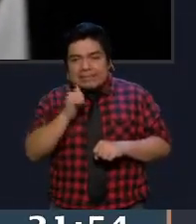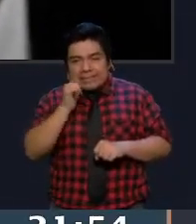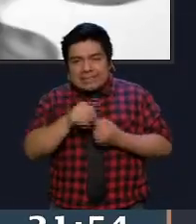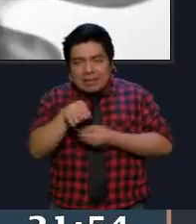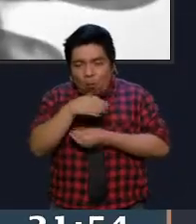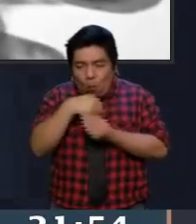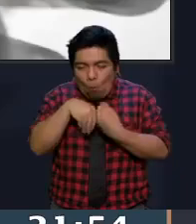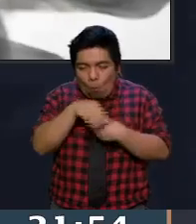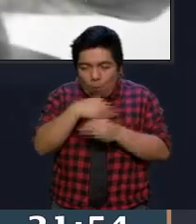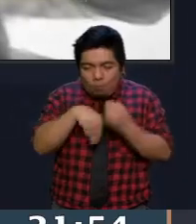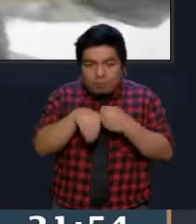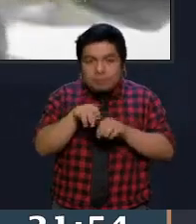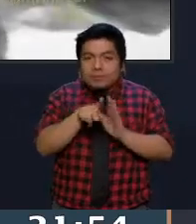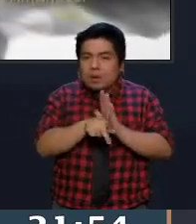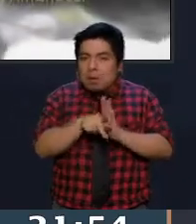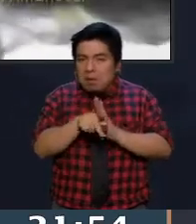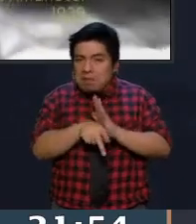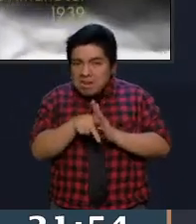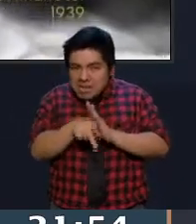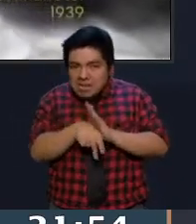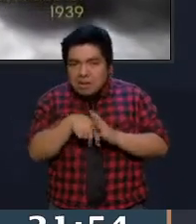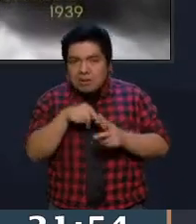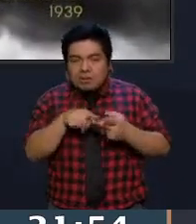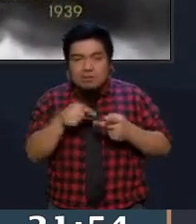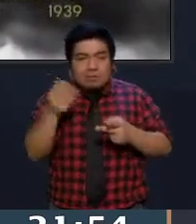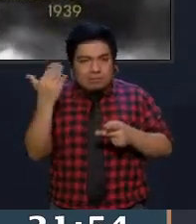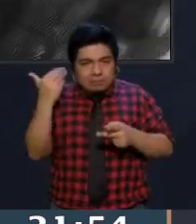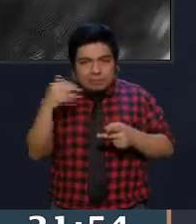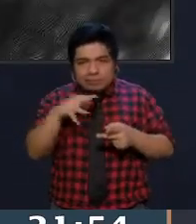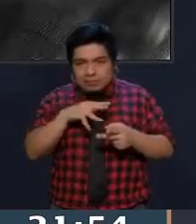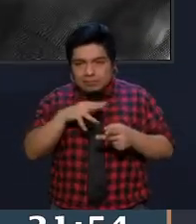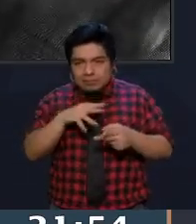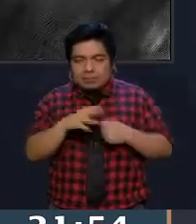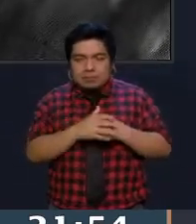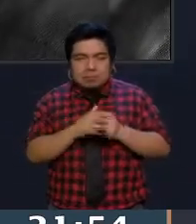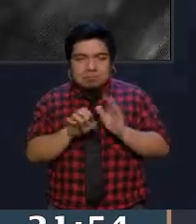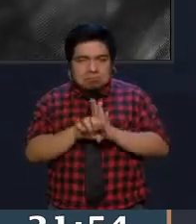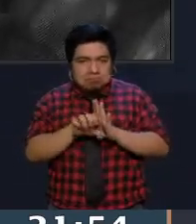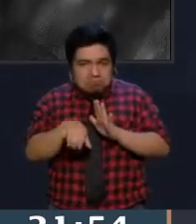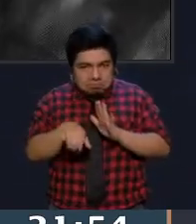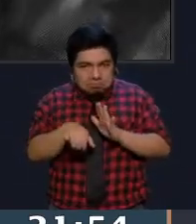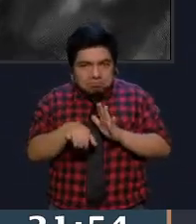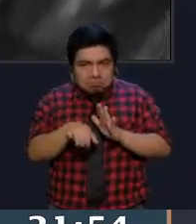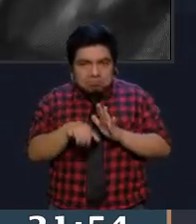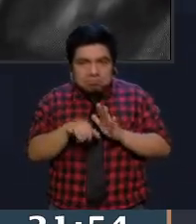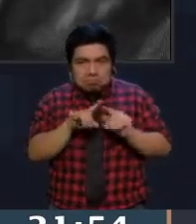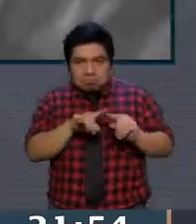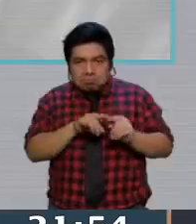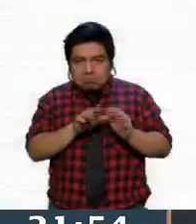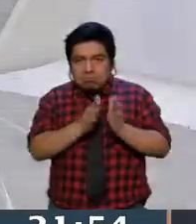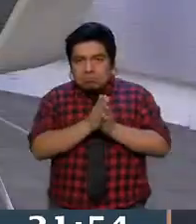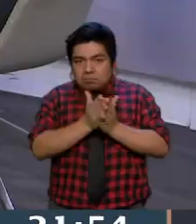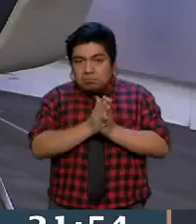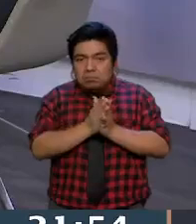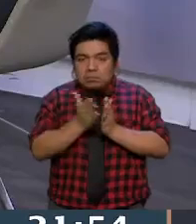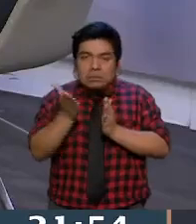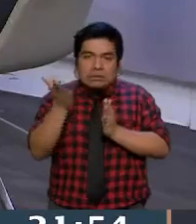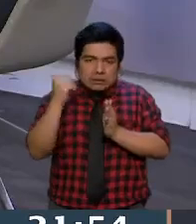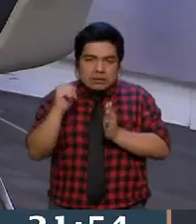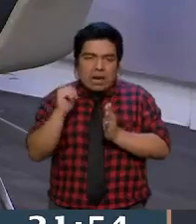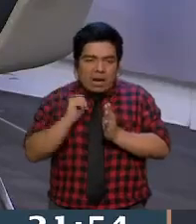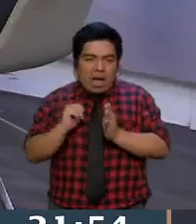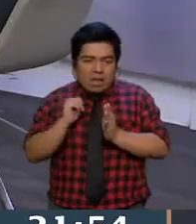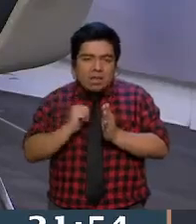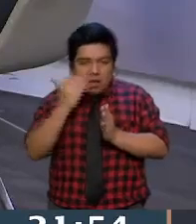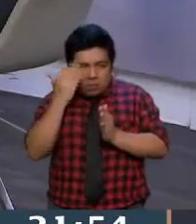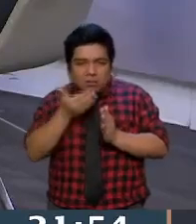mezclando con películas que ya han salido, porque como son la gran mayoría libros ya clásicos,